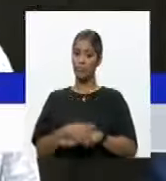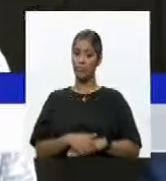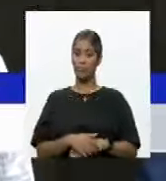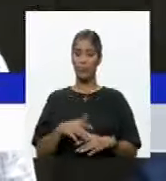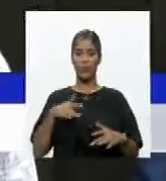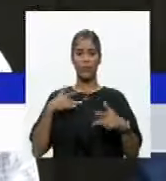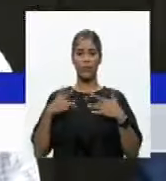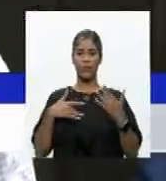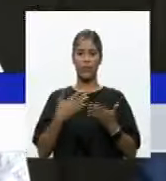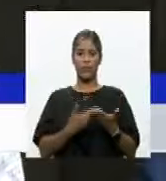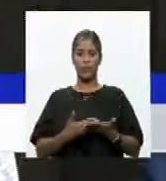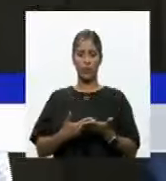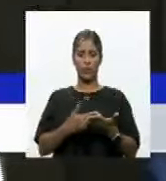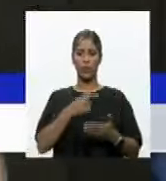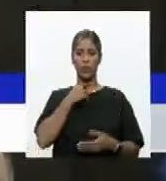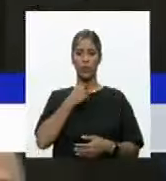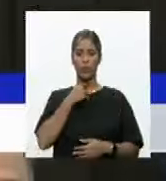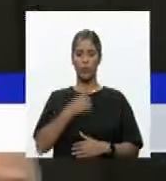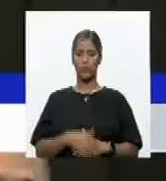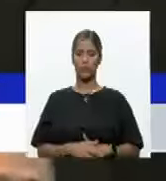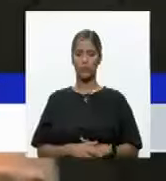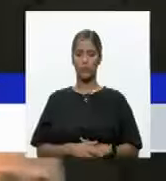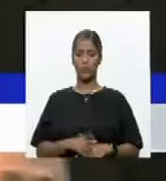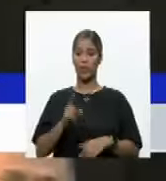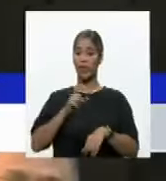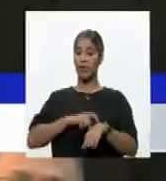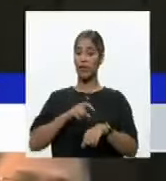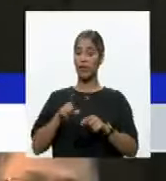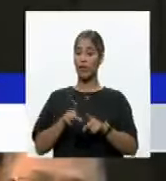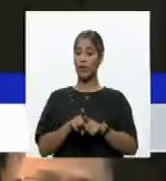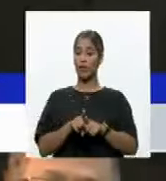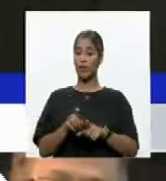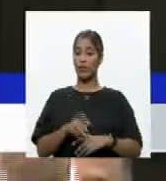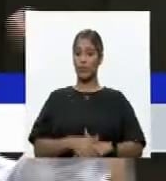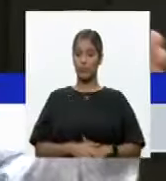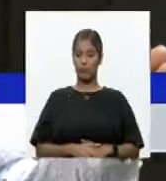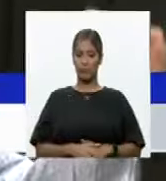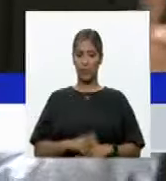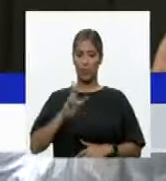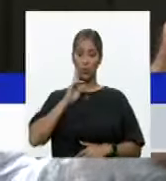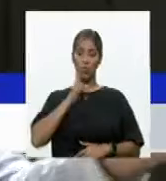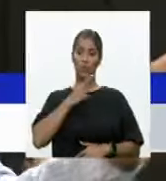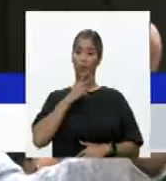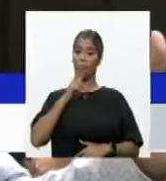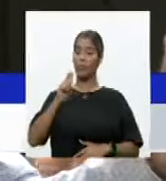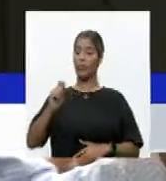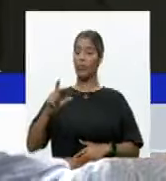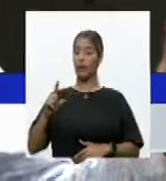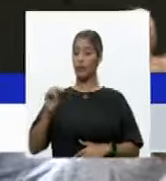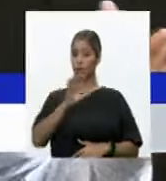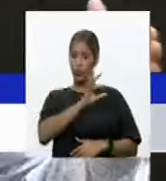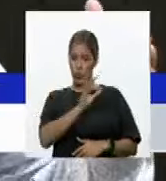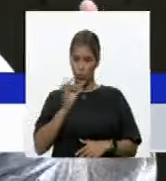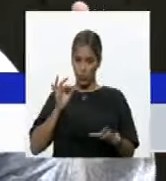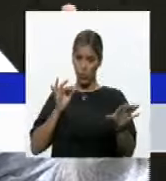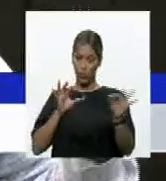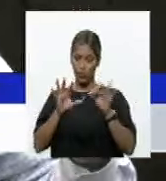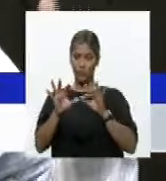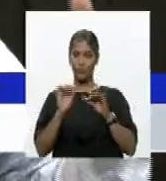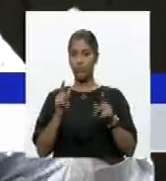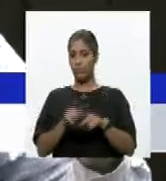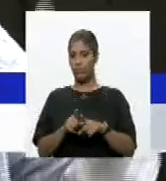eventos estudiantiles. Era una época en donde el nombre de Ali siempre era utilizado